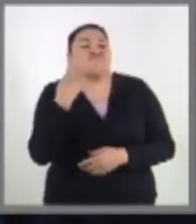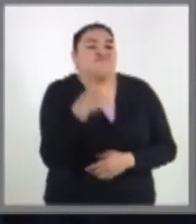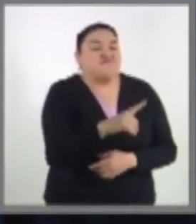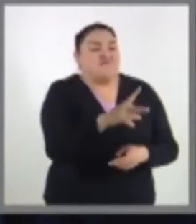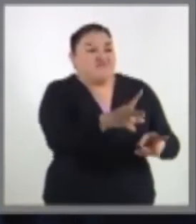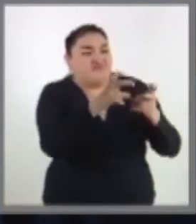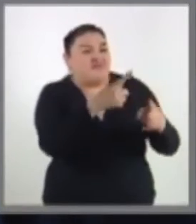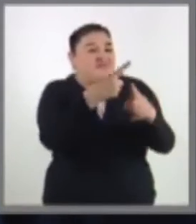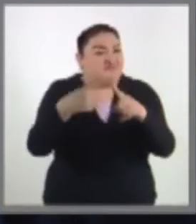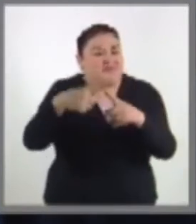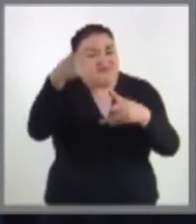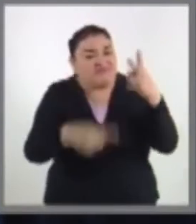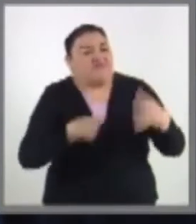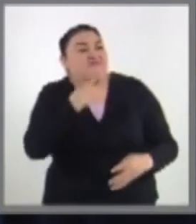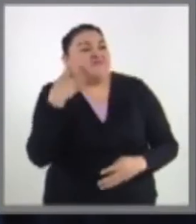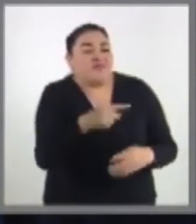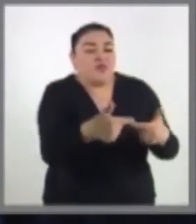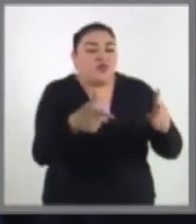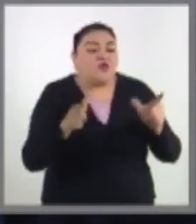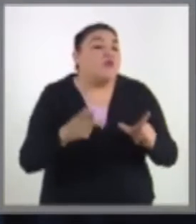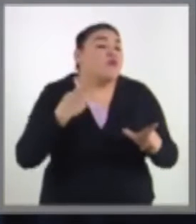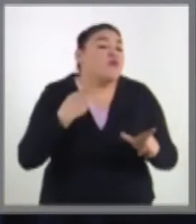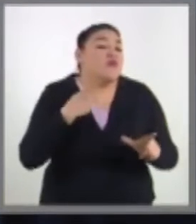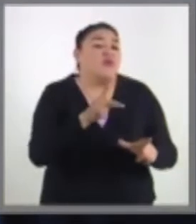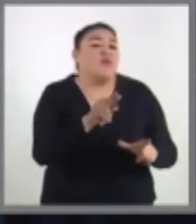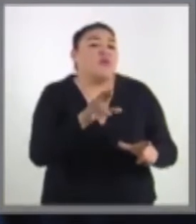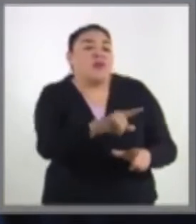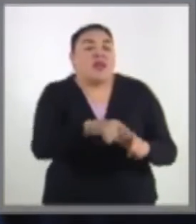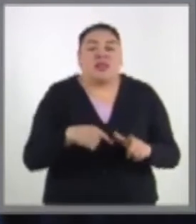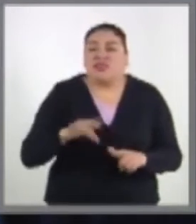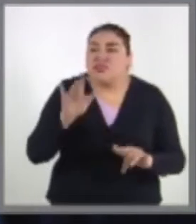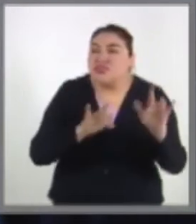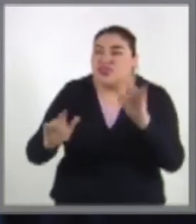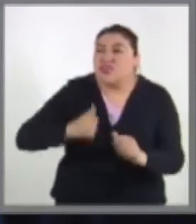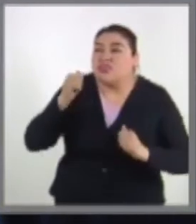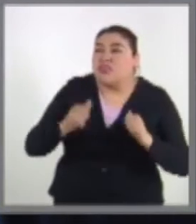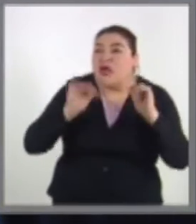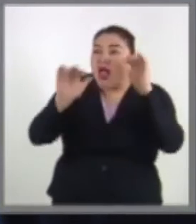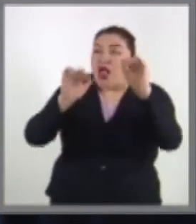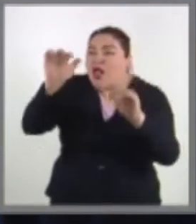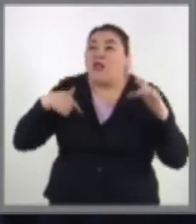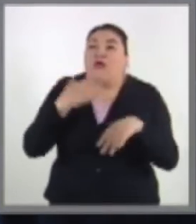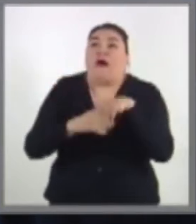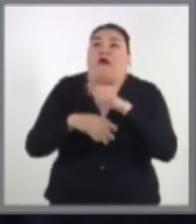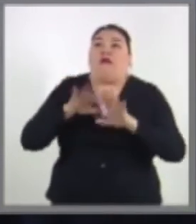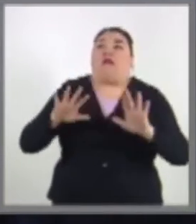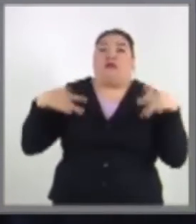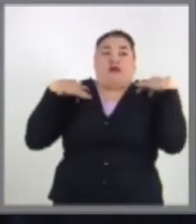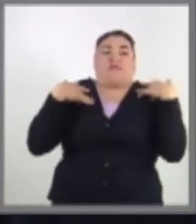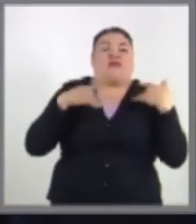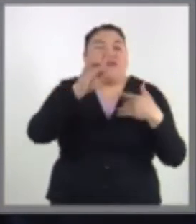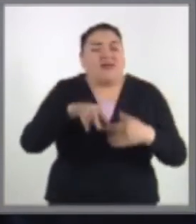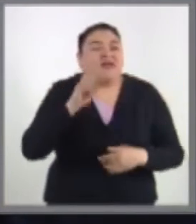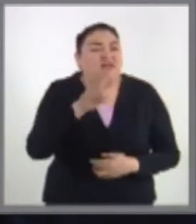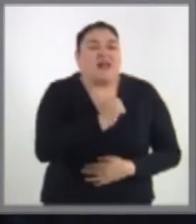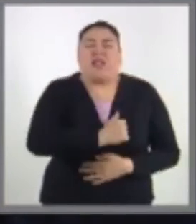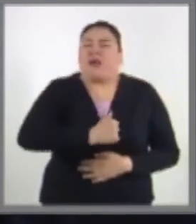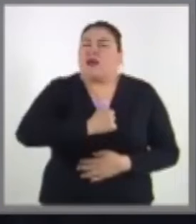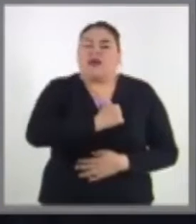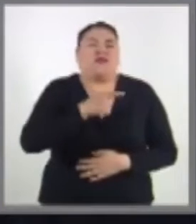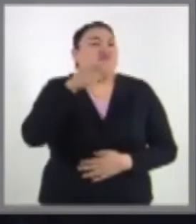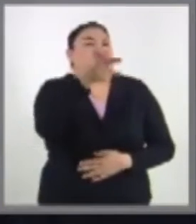verdaderamente serias, ese partido está usando todos los instrumentos a su alcance para lavarse las manos. Yo lamento el papel tan deshonroso